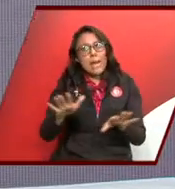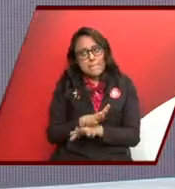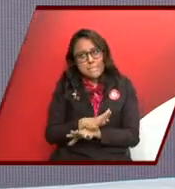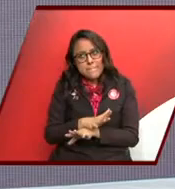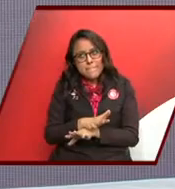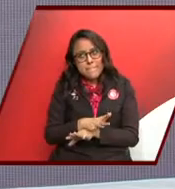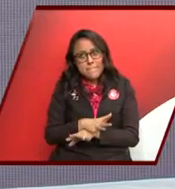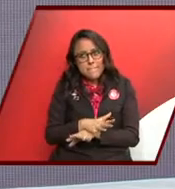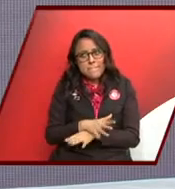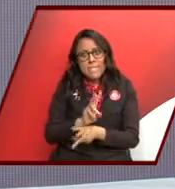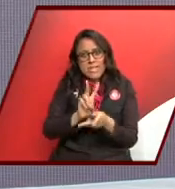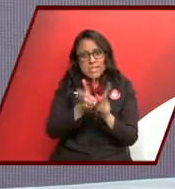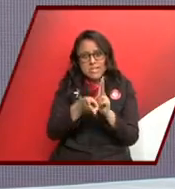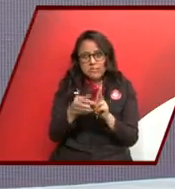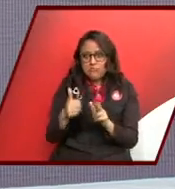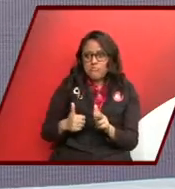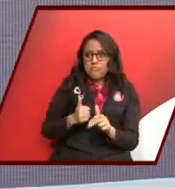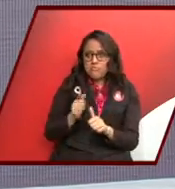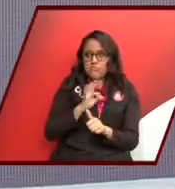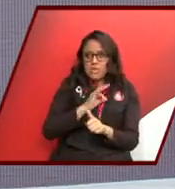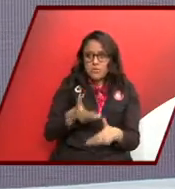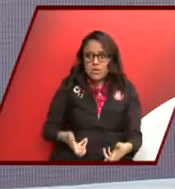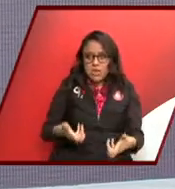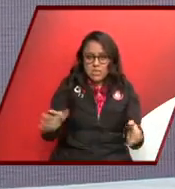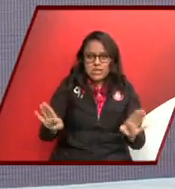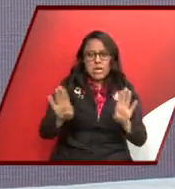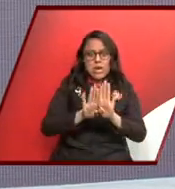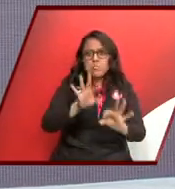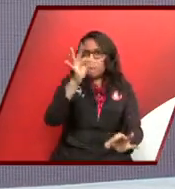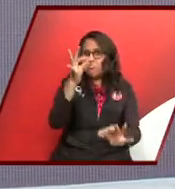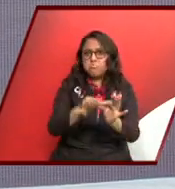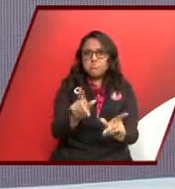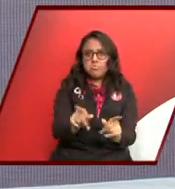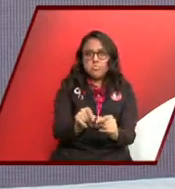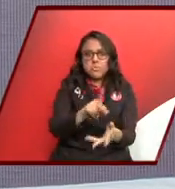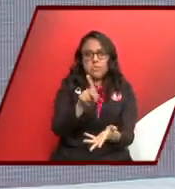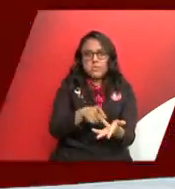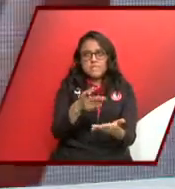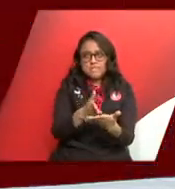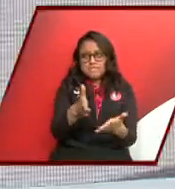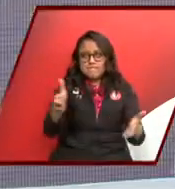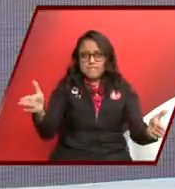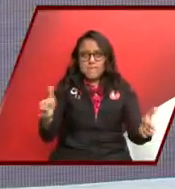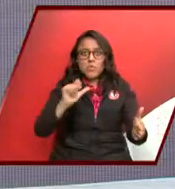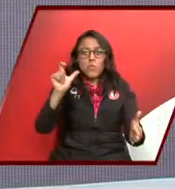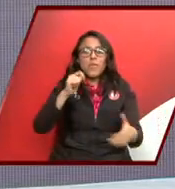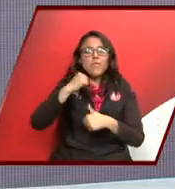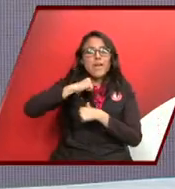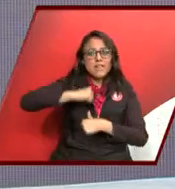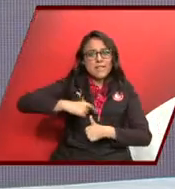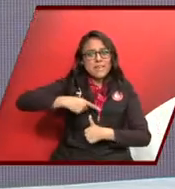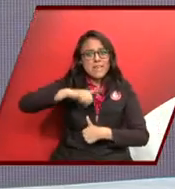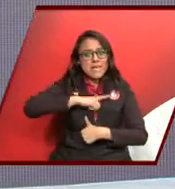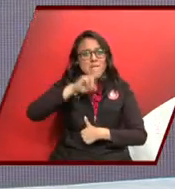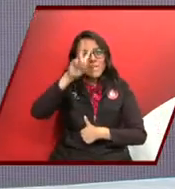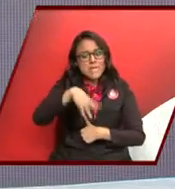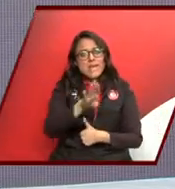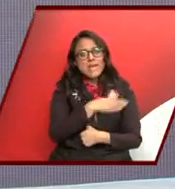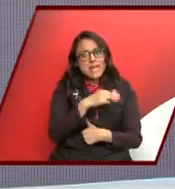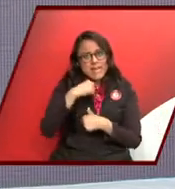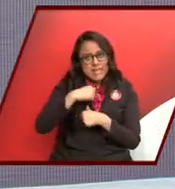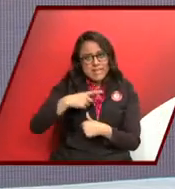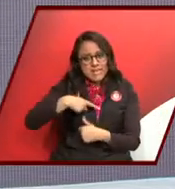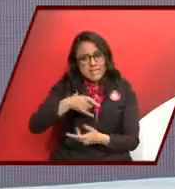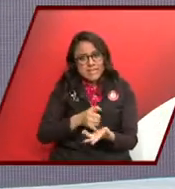denuncia. Abusivos vecinos cierran su calle. Y listo, la abrieron. Esto es cuando la autoridad asume el rol de autoridad